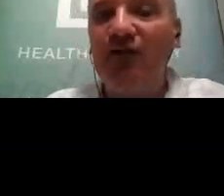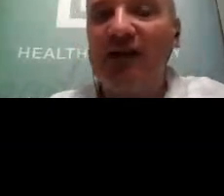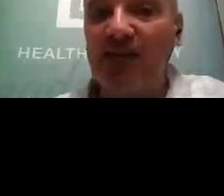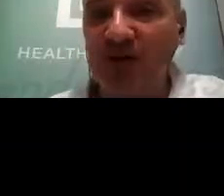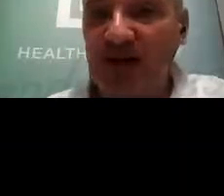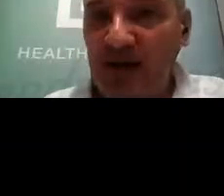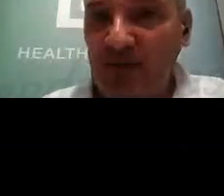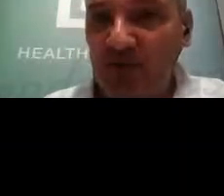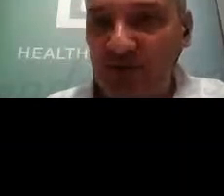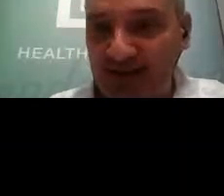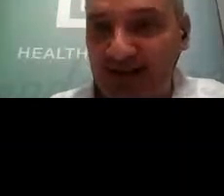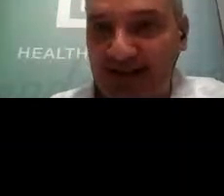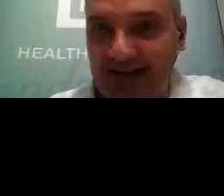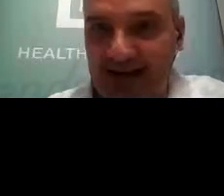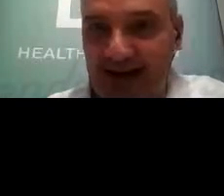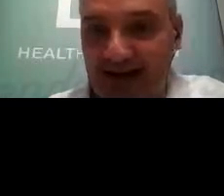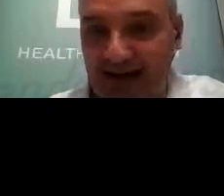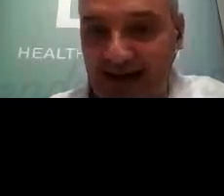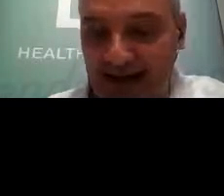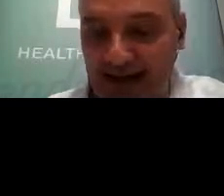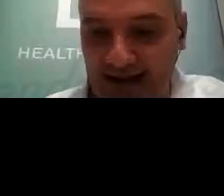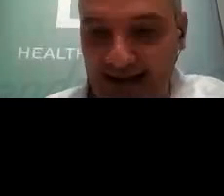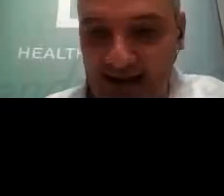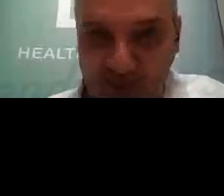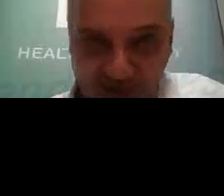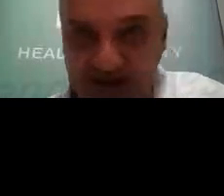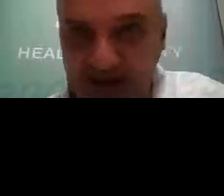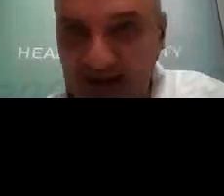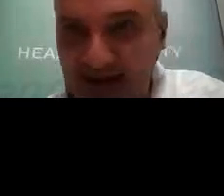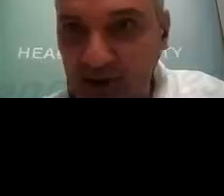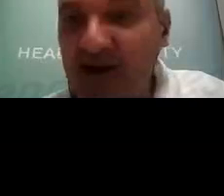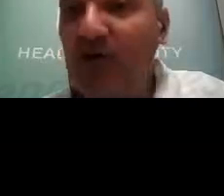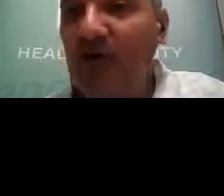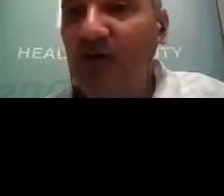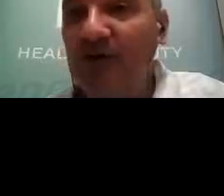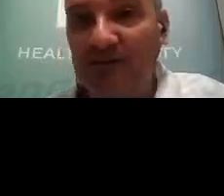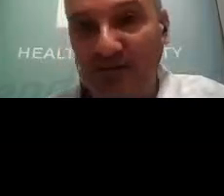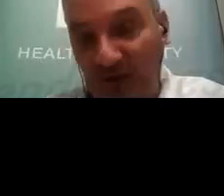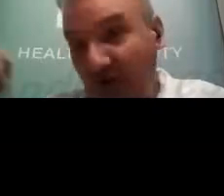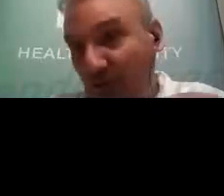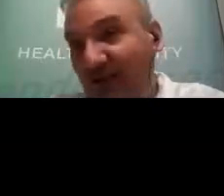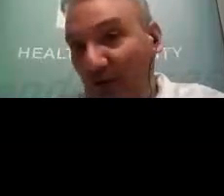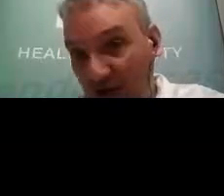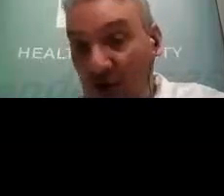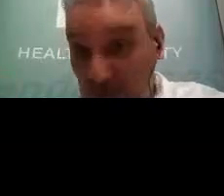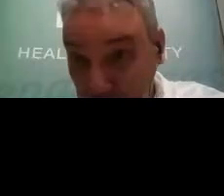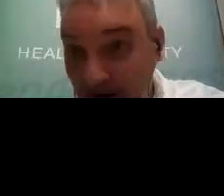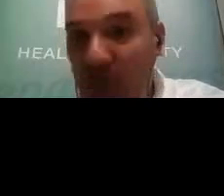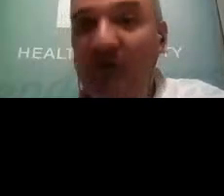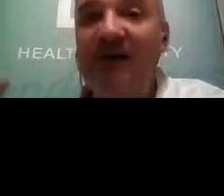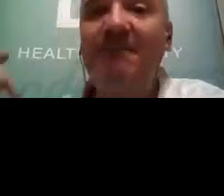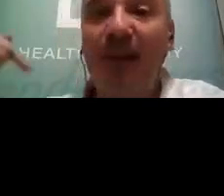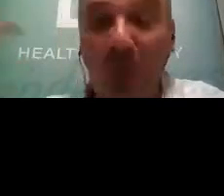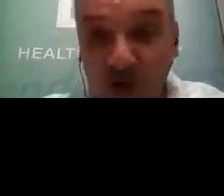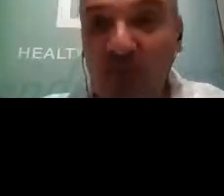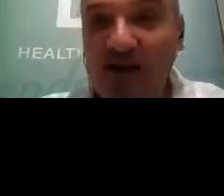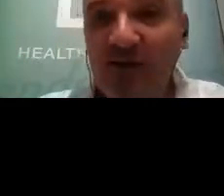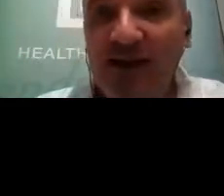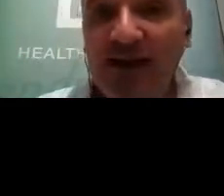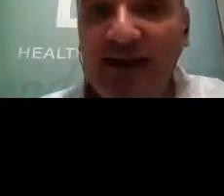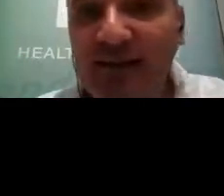¿qué conseguimos? Pues obtener el aporte calórico, o sea, un aporte calórico bajo,